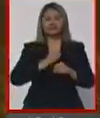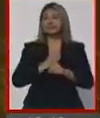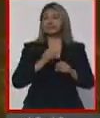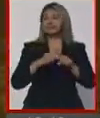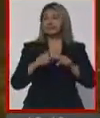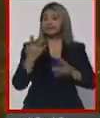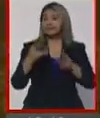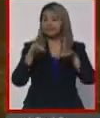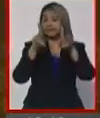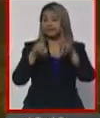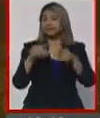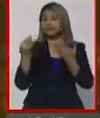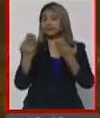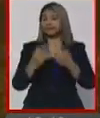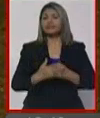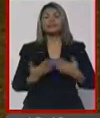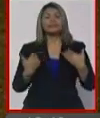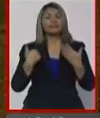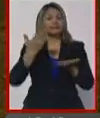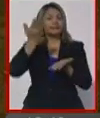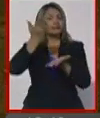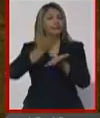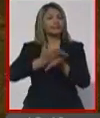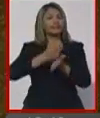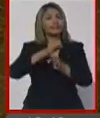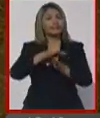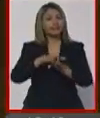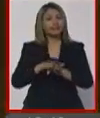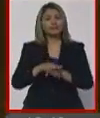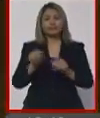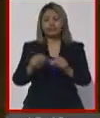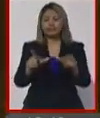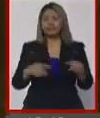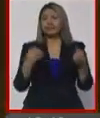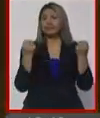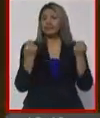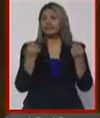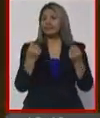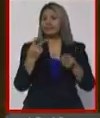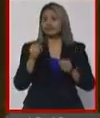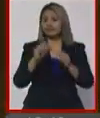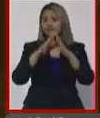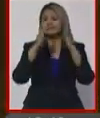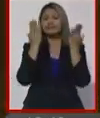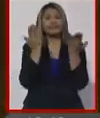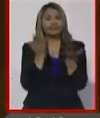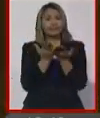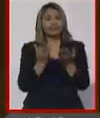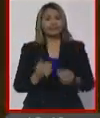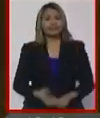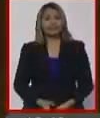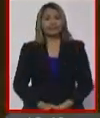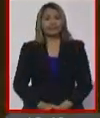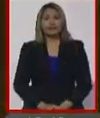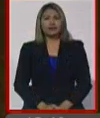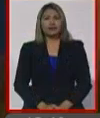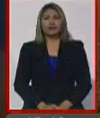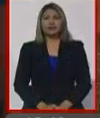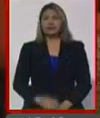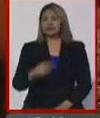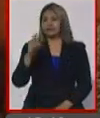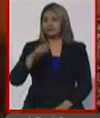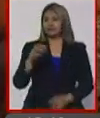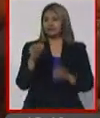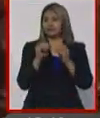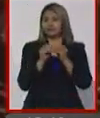Ante este hecho, los vecinos esperan que se pongan rompemuelles, ya que por la zona hay varios establecimientos educativos.